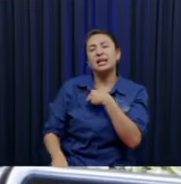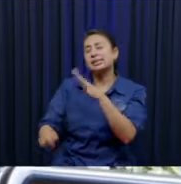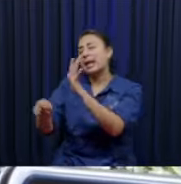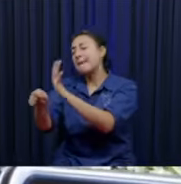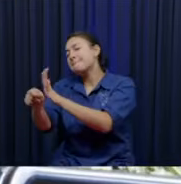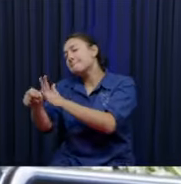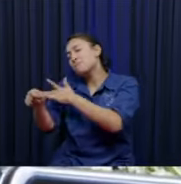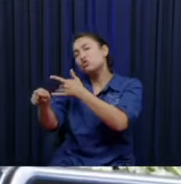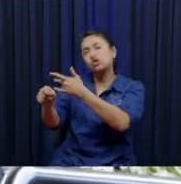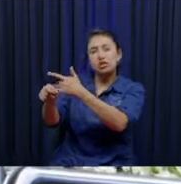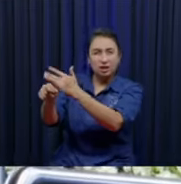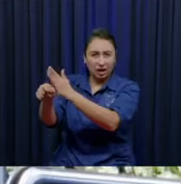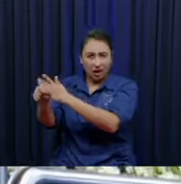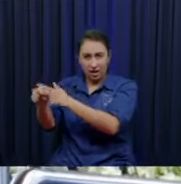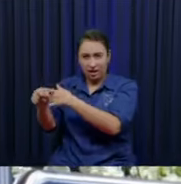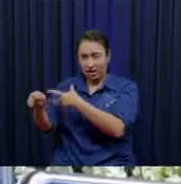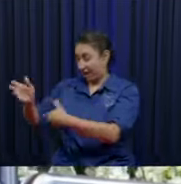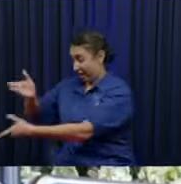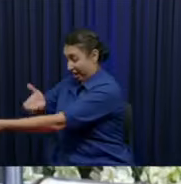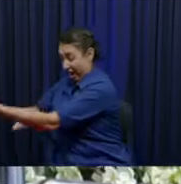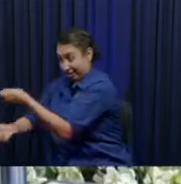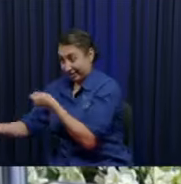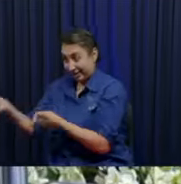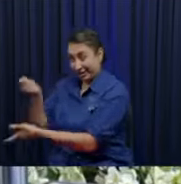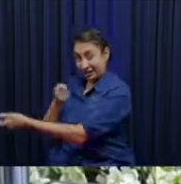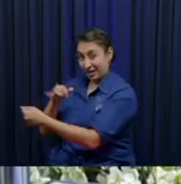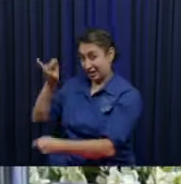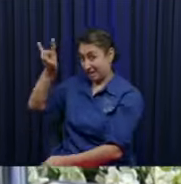lo atraes a él.